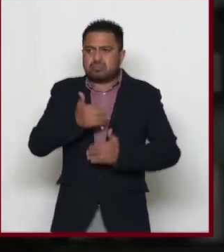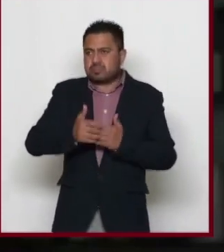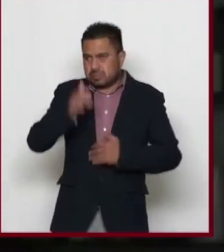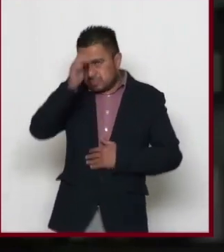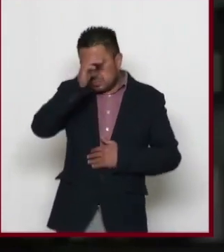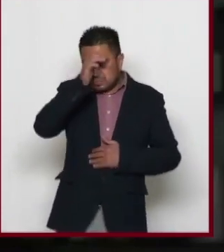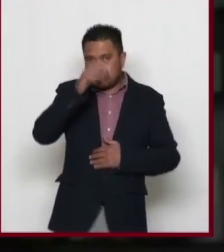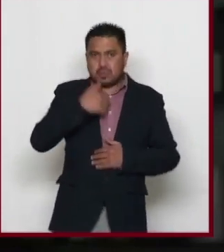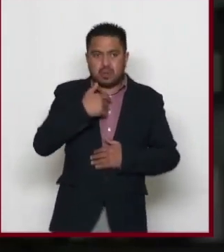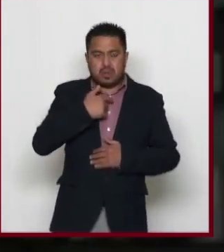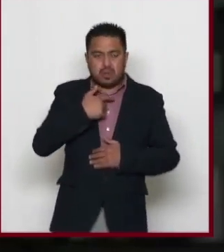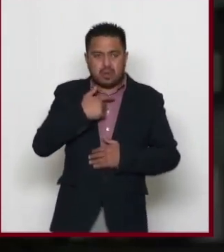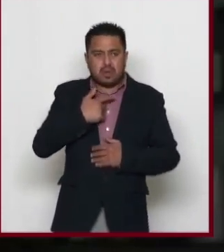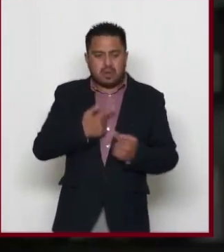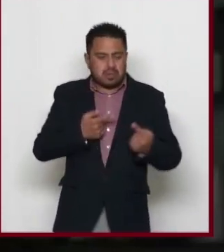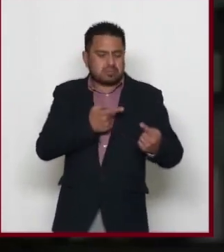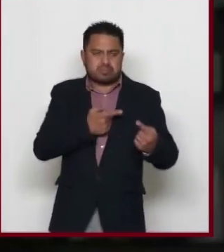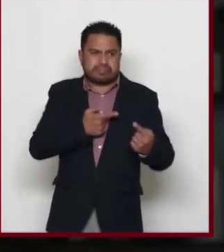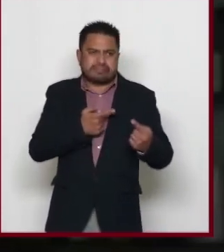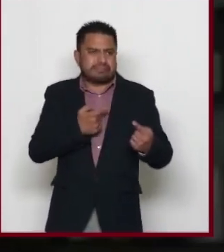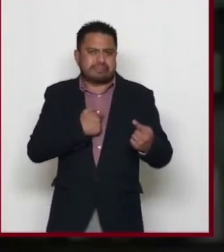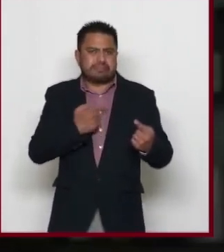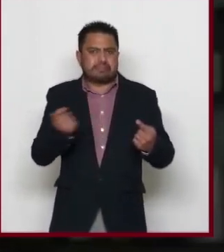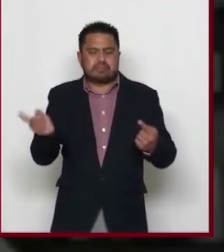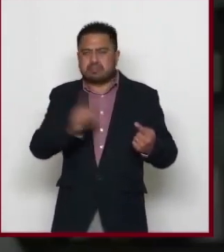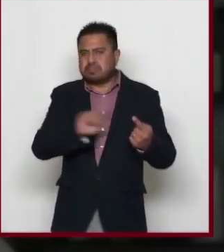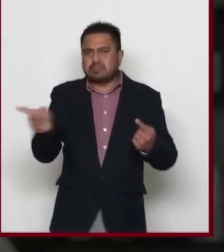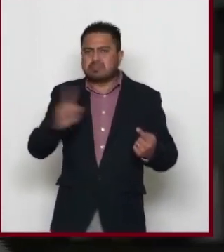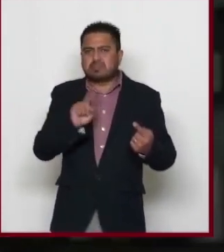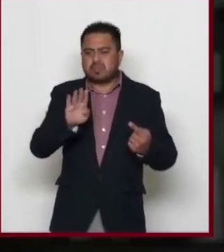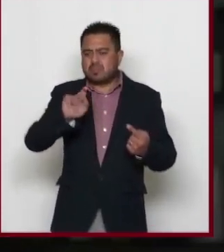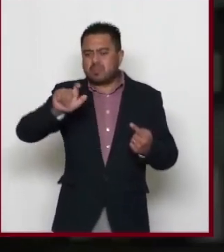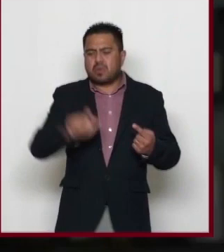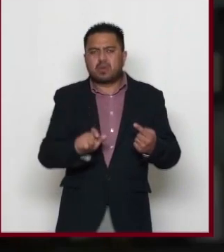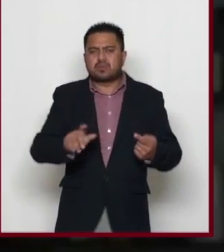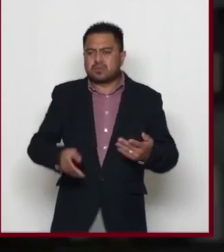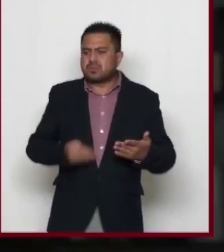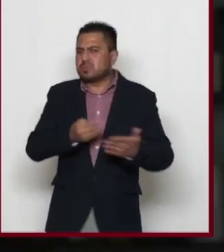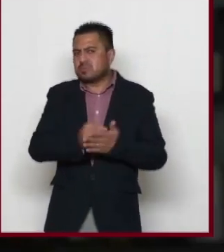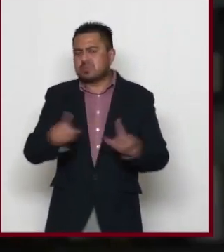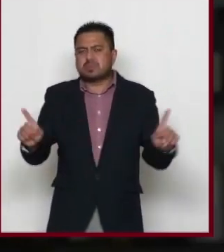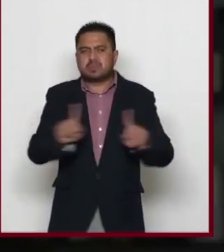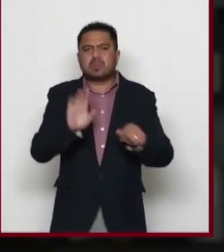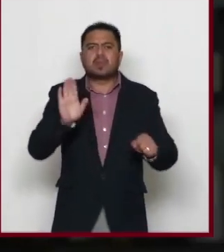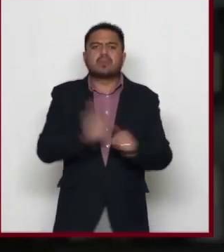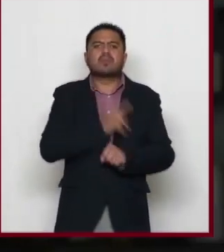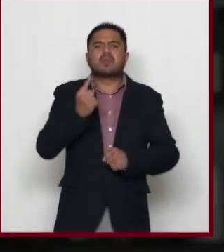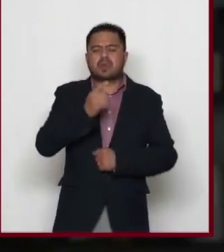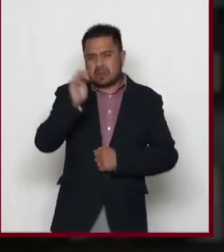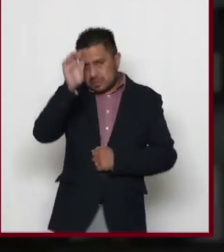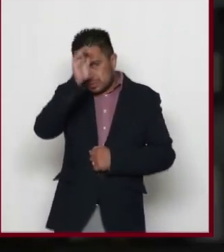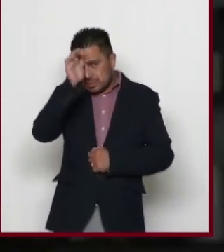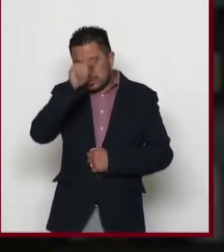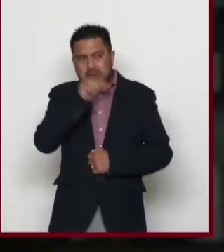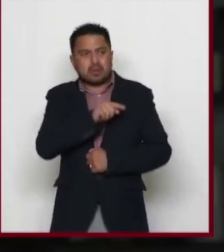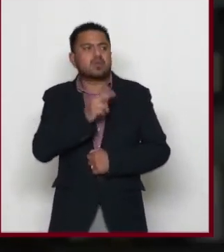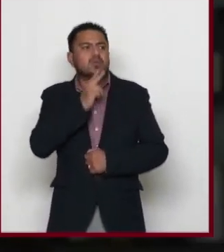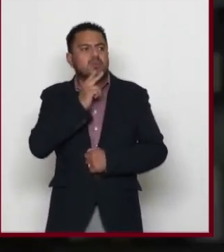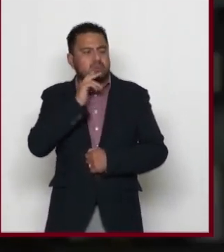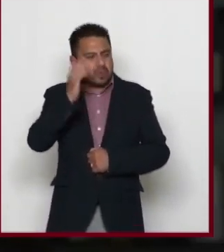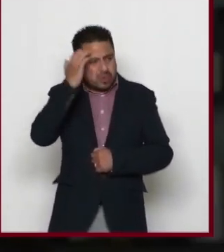se produce el conocimiento en la ciencia, yo no usaría el versus y no los pondría en un ring de box. ¿Por